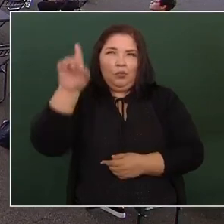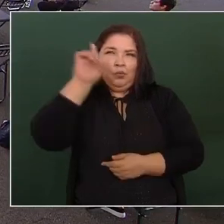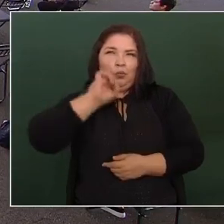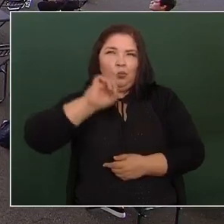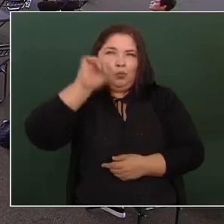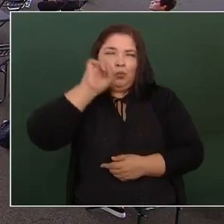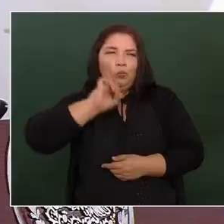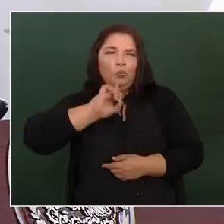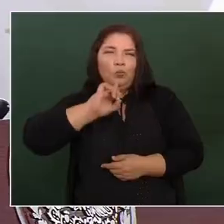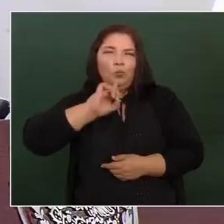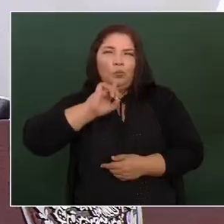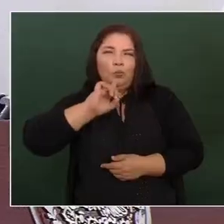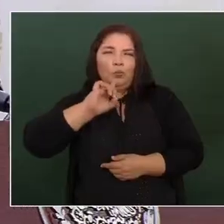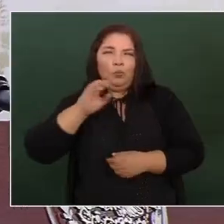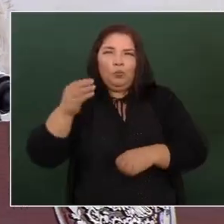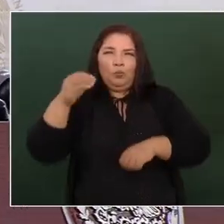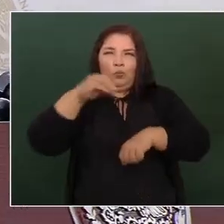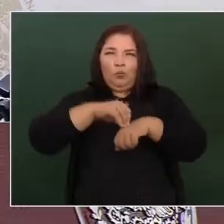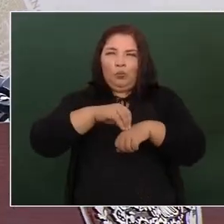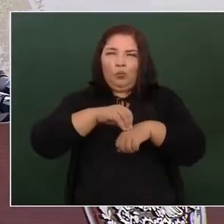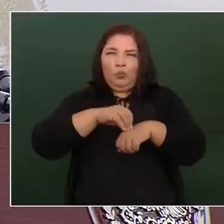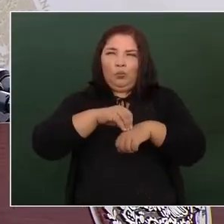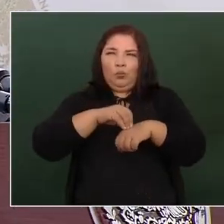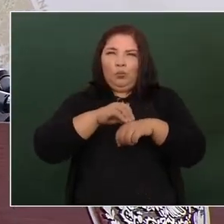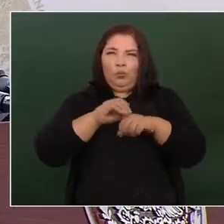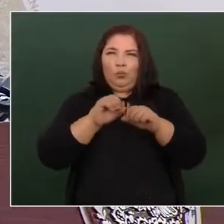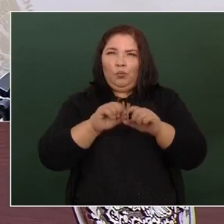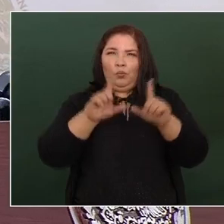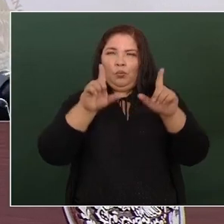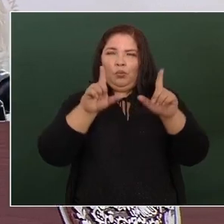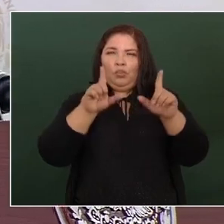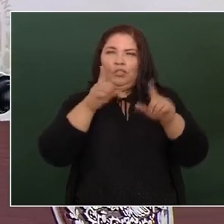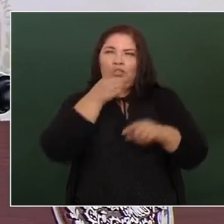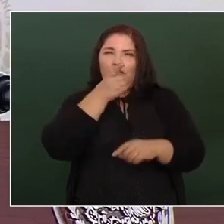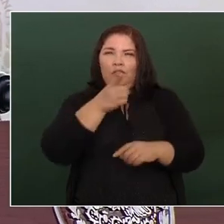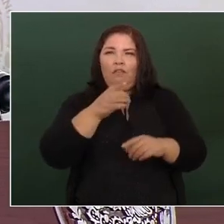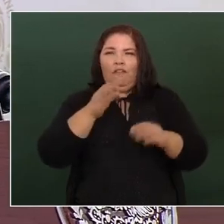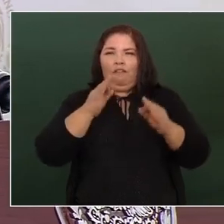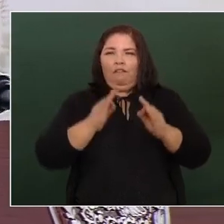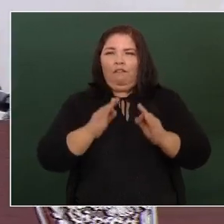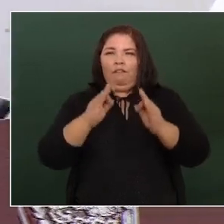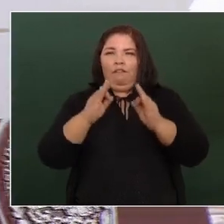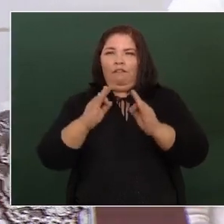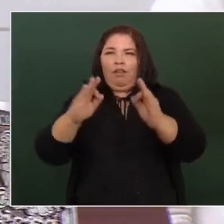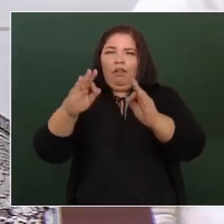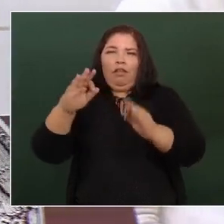pone que según las funerarias de Acapulco.